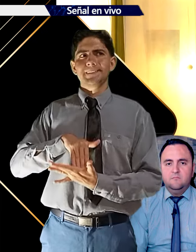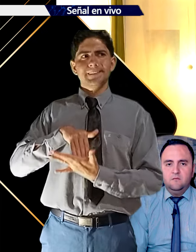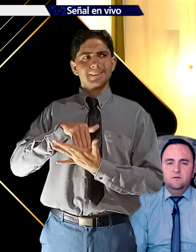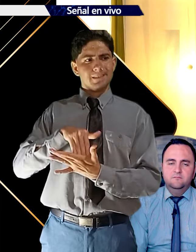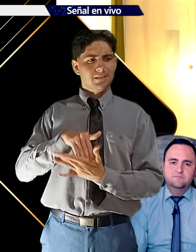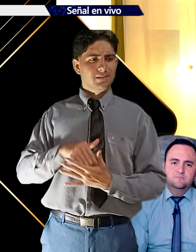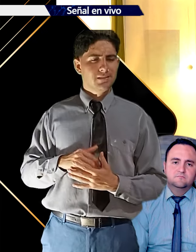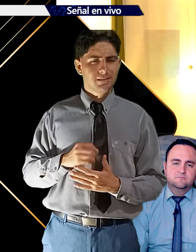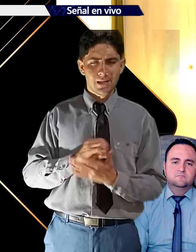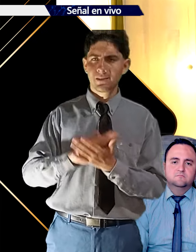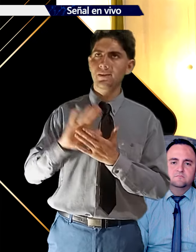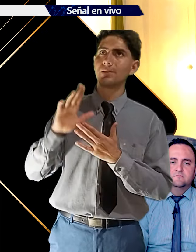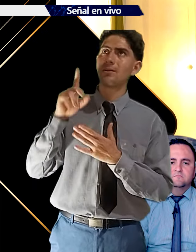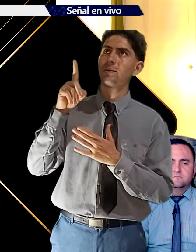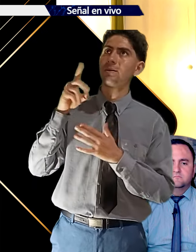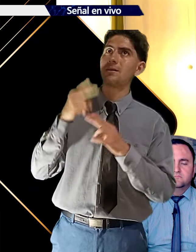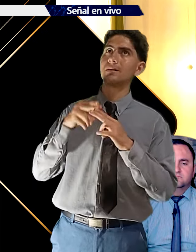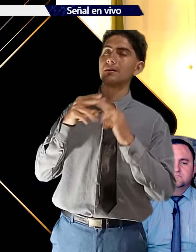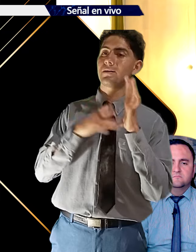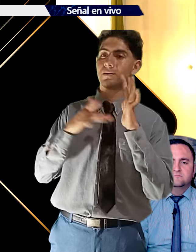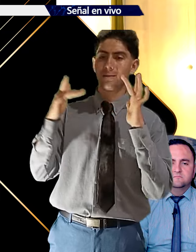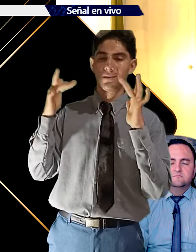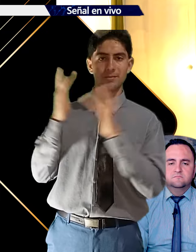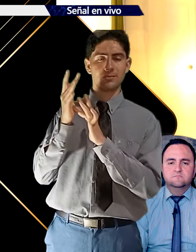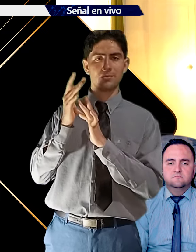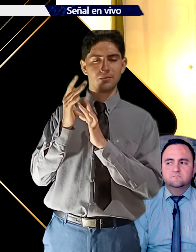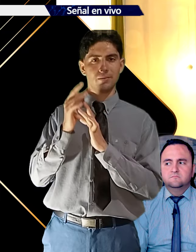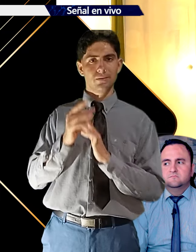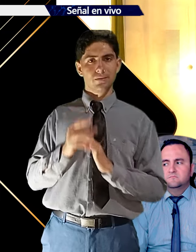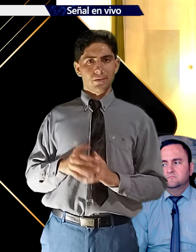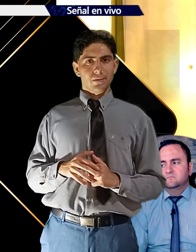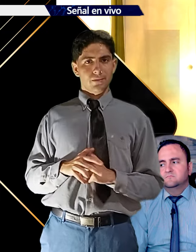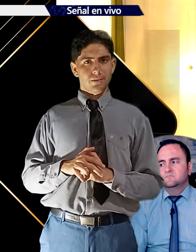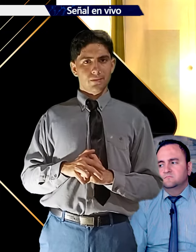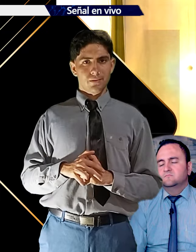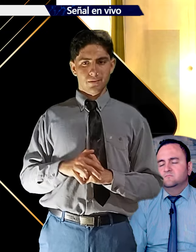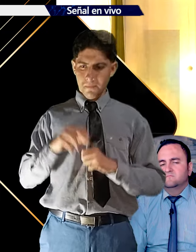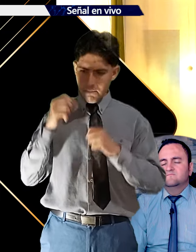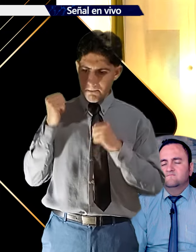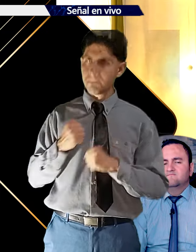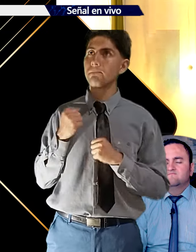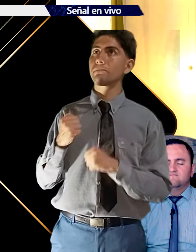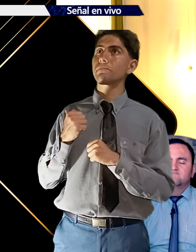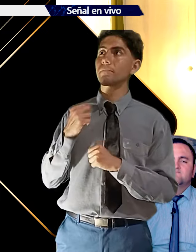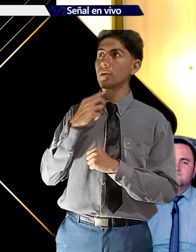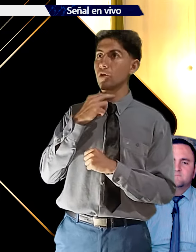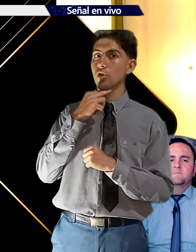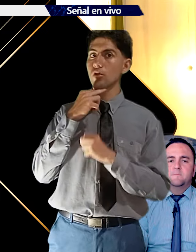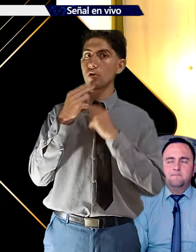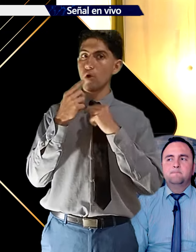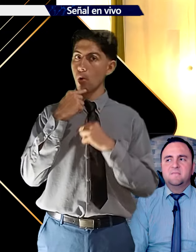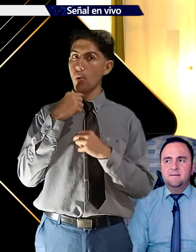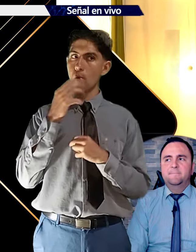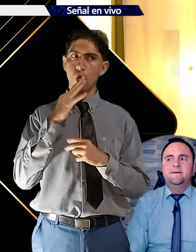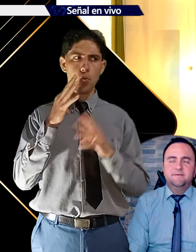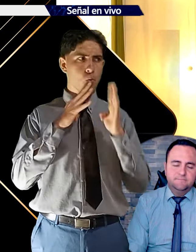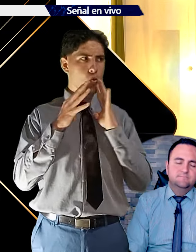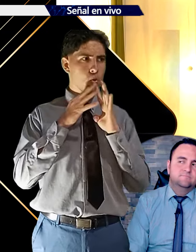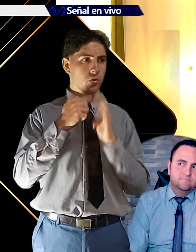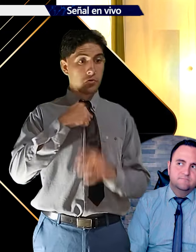que se habla. Hay que tener mucho cuidado. Si tú le dijeras a este monte, verbo hablar, quítate, y cree tu corazón lo que tu boca dice, eso